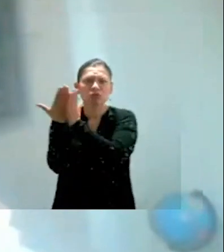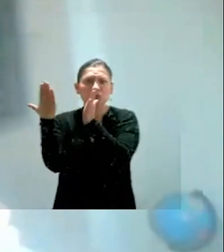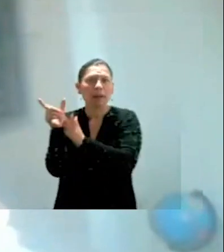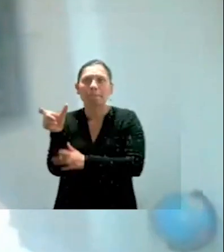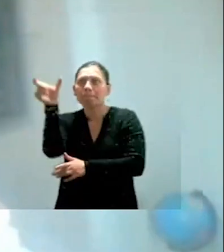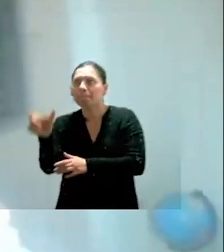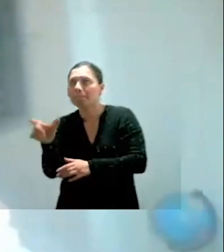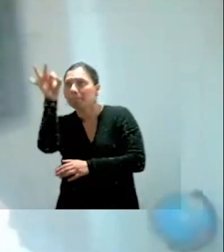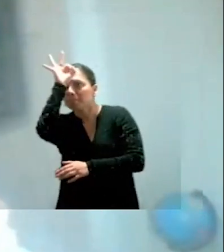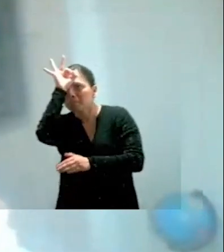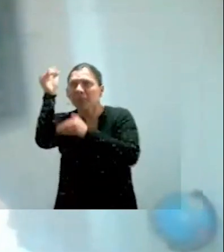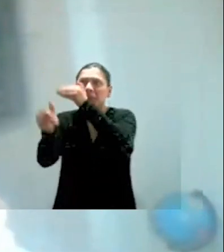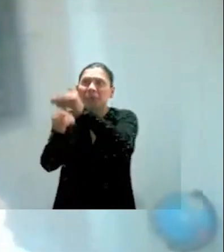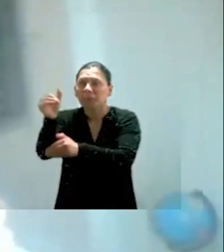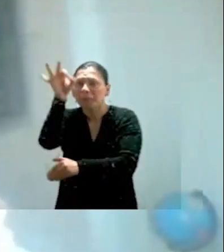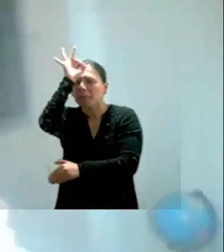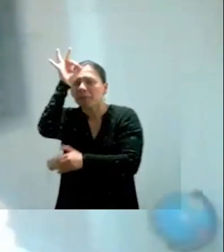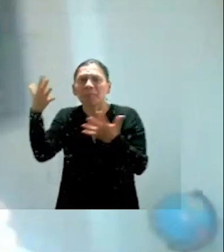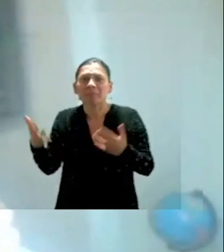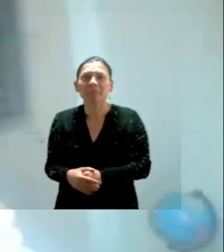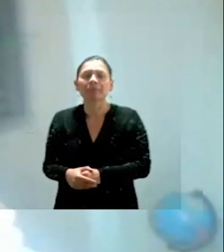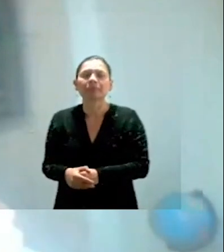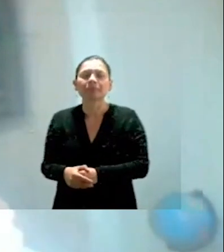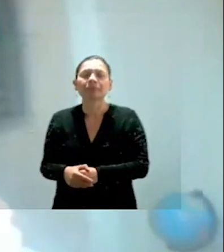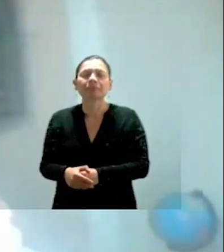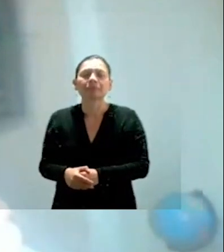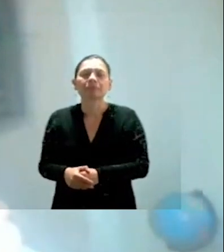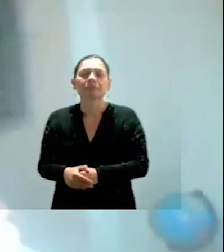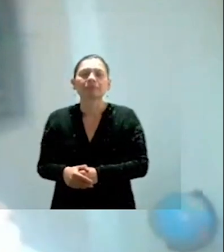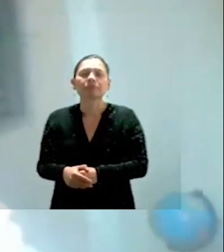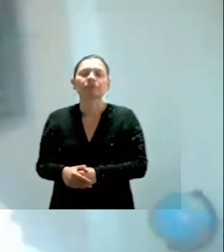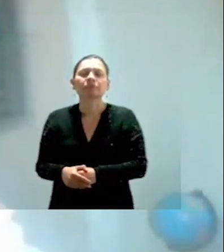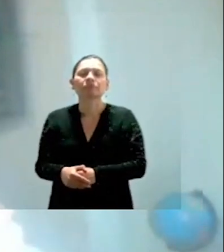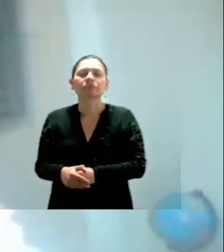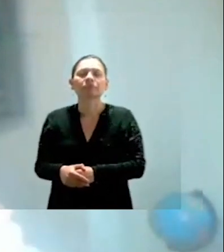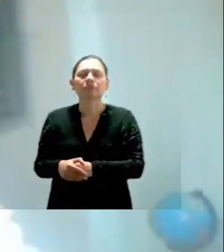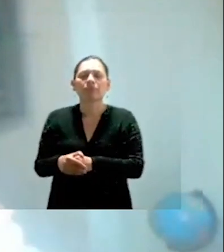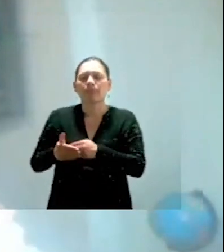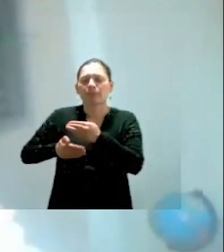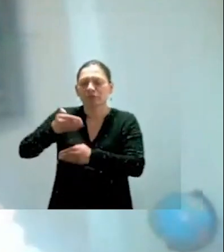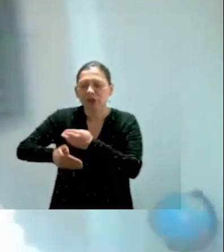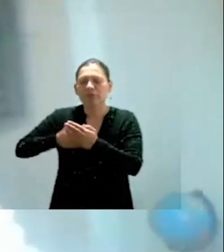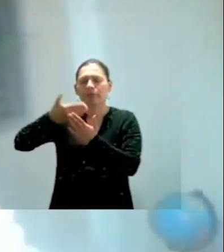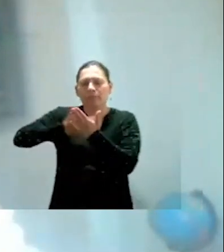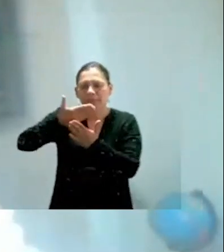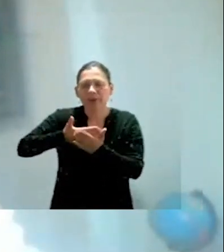estos trámites que se pueden estar costándole dinero hacen también